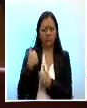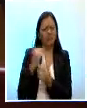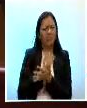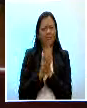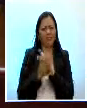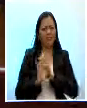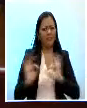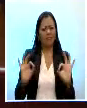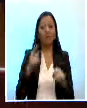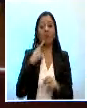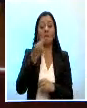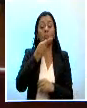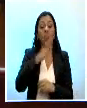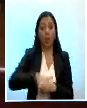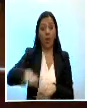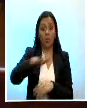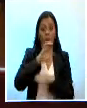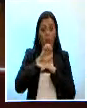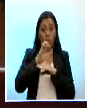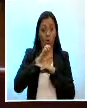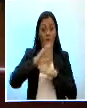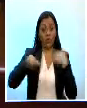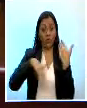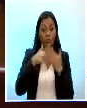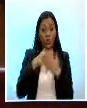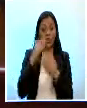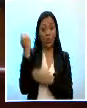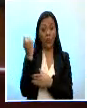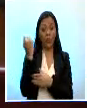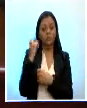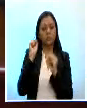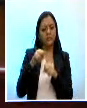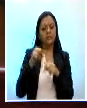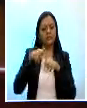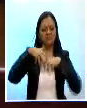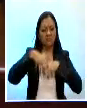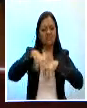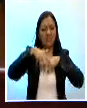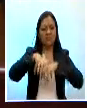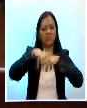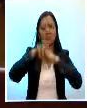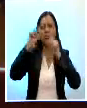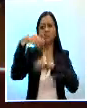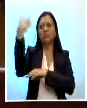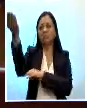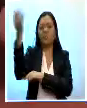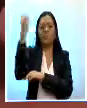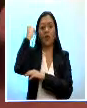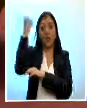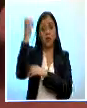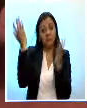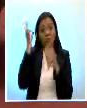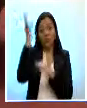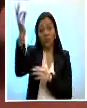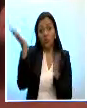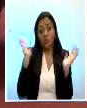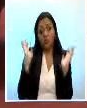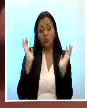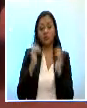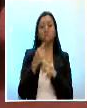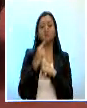lo que el pueblo ecuatoriano y lo que los jubilados tendrían que hacer serían grandes movilizaciones para exigir ese derecho. La demanda que ustedes han presentado